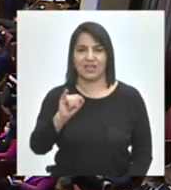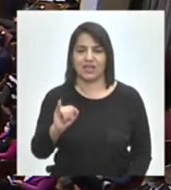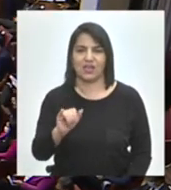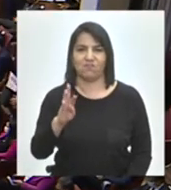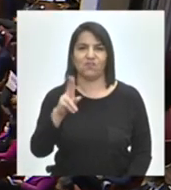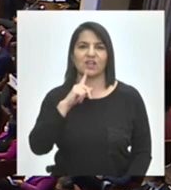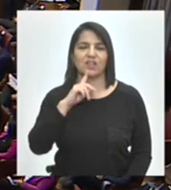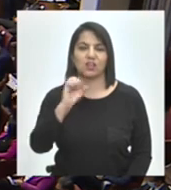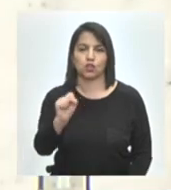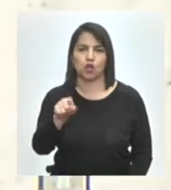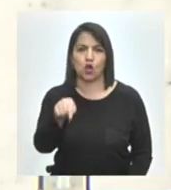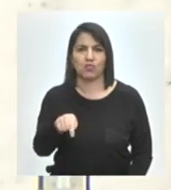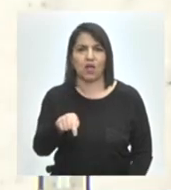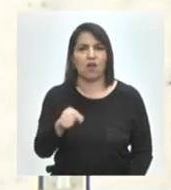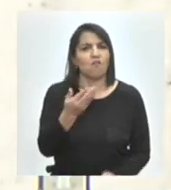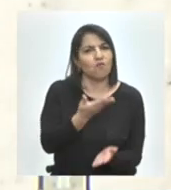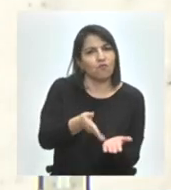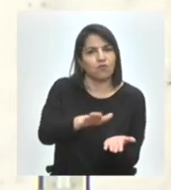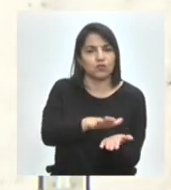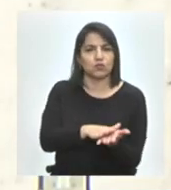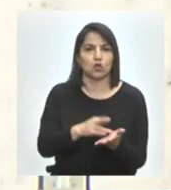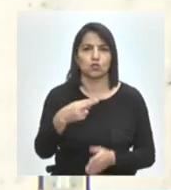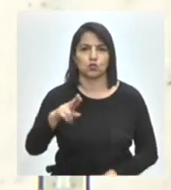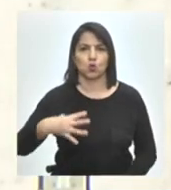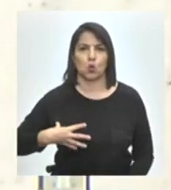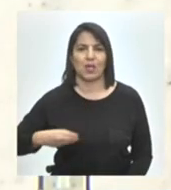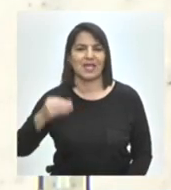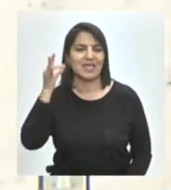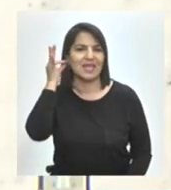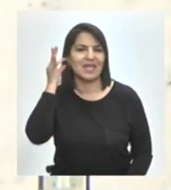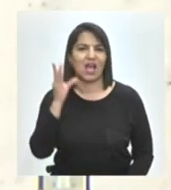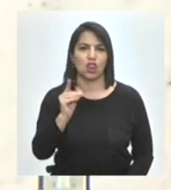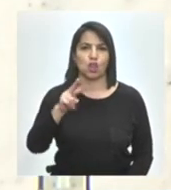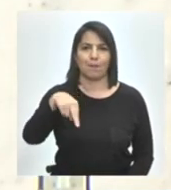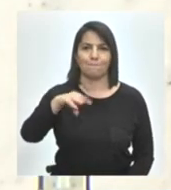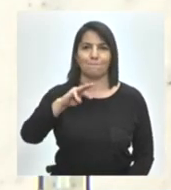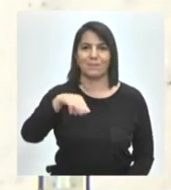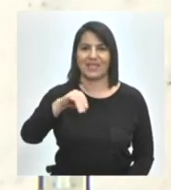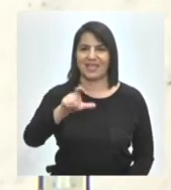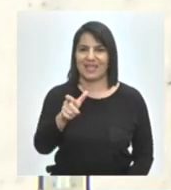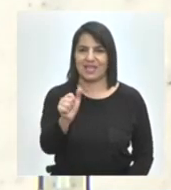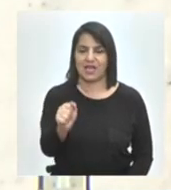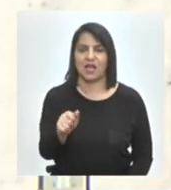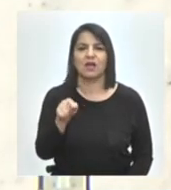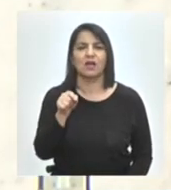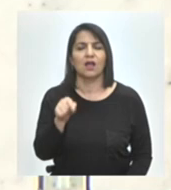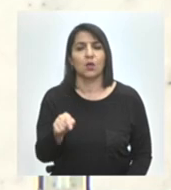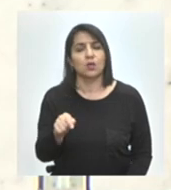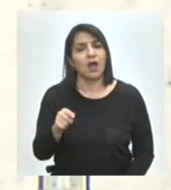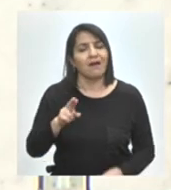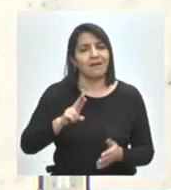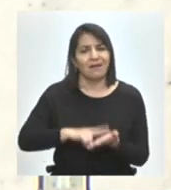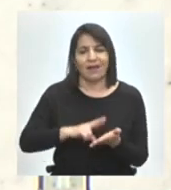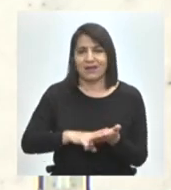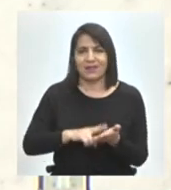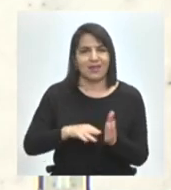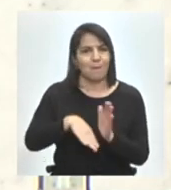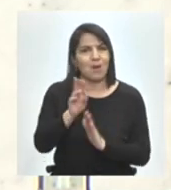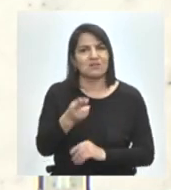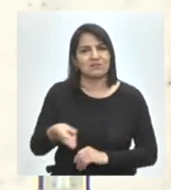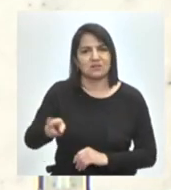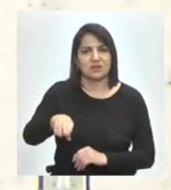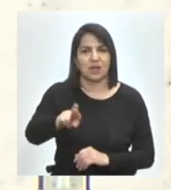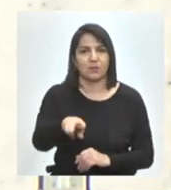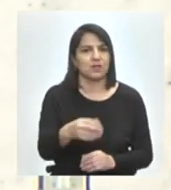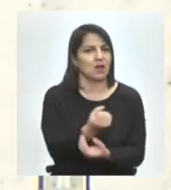de gestación de su hija Dominga González Brito. Una realidad mucho más común de lo que se piensa y que ya no podrá